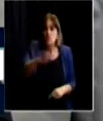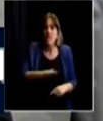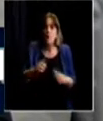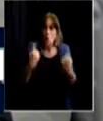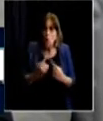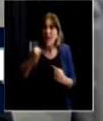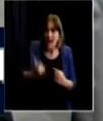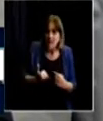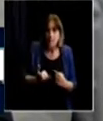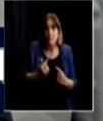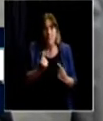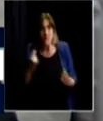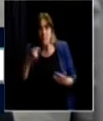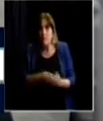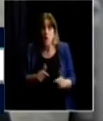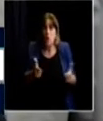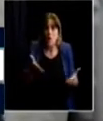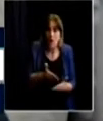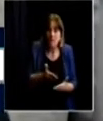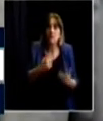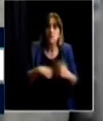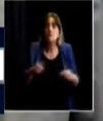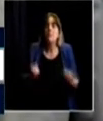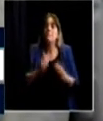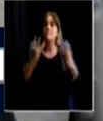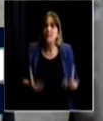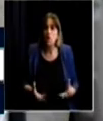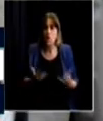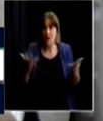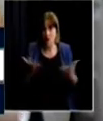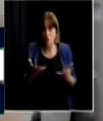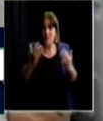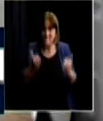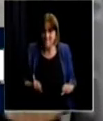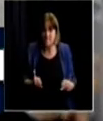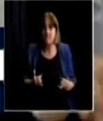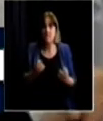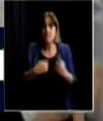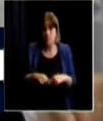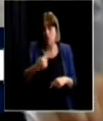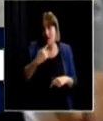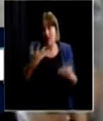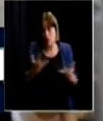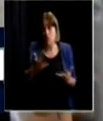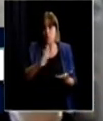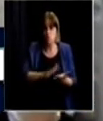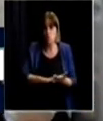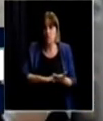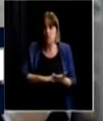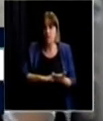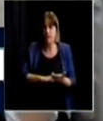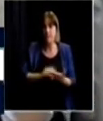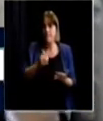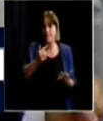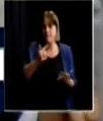los que tienen a los que no tienen y por eso preferimos en este caso de renunciar recursos porque los recursos que